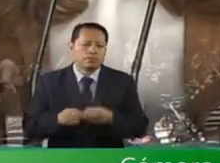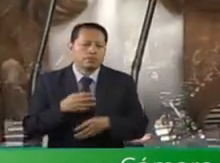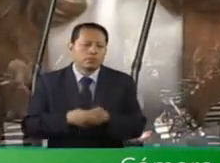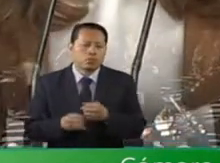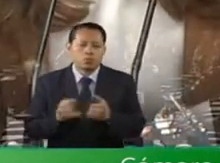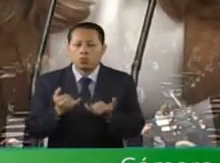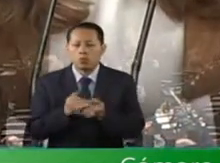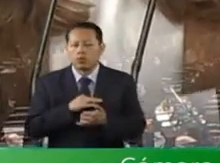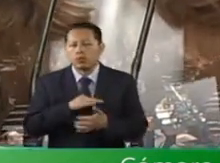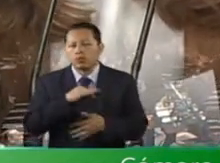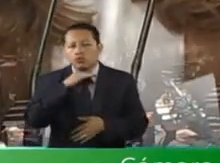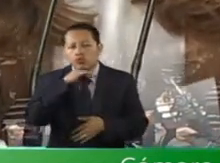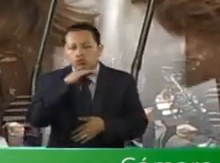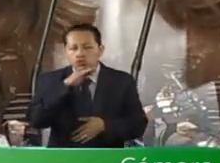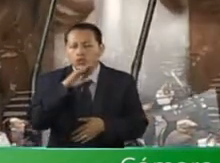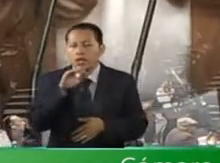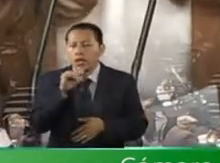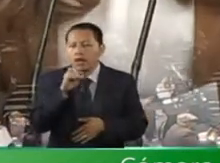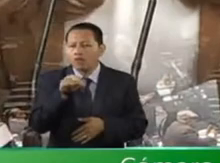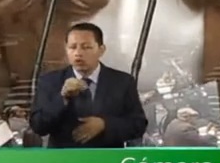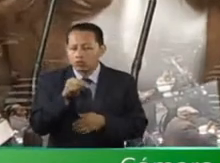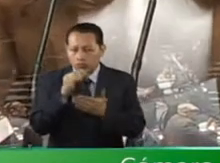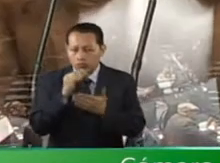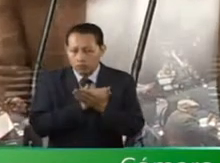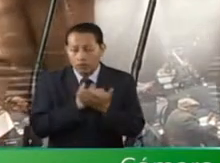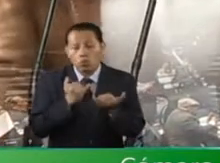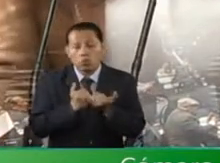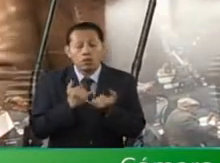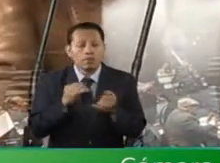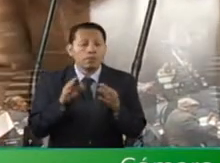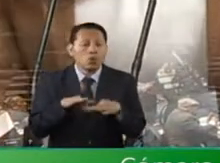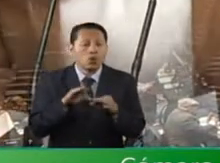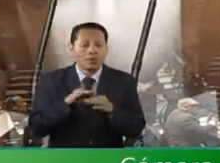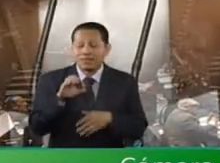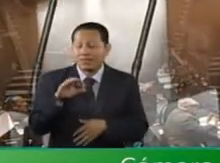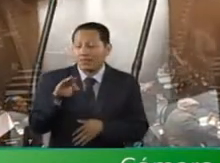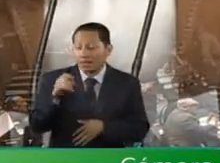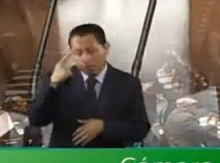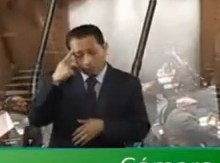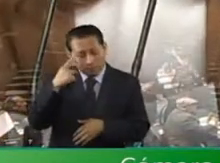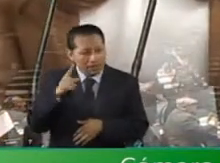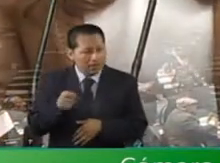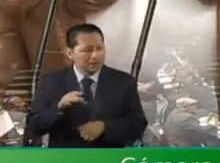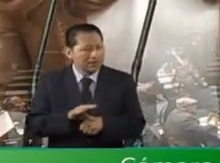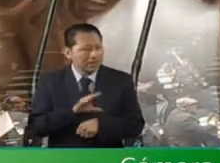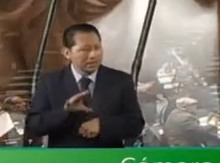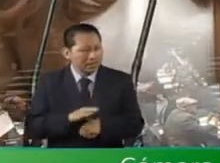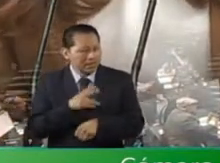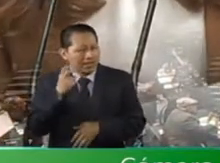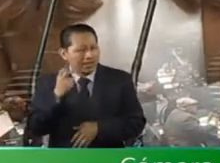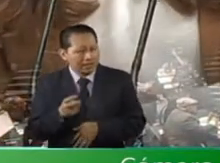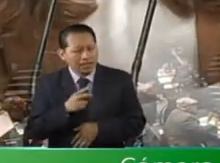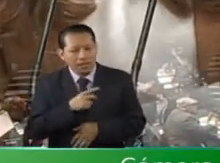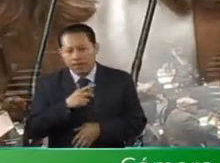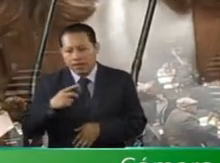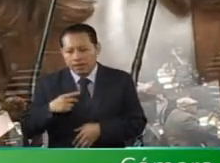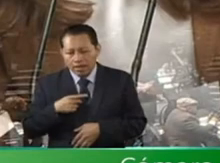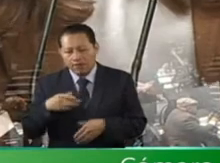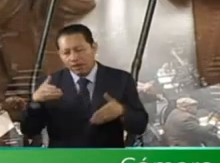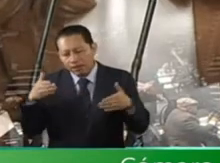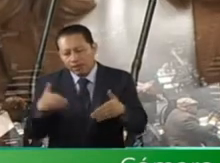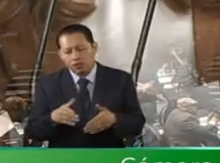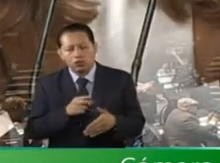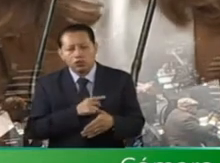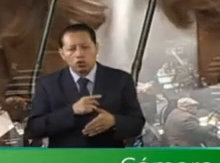reducción de emisiones de carbono la preponderancia de la CFE en el despacho de energía debe mantenerse